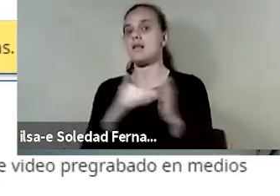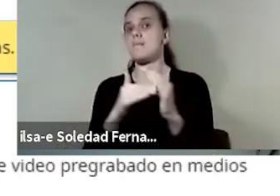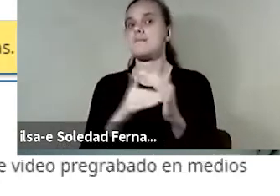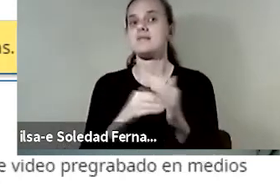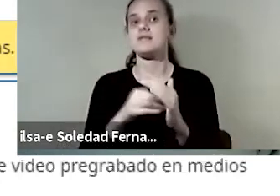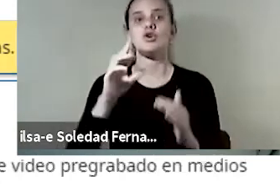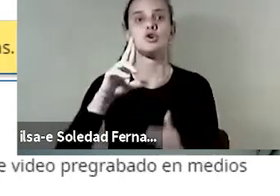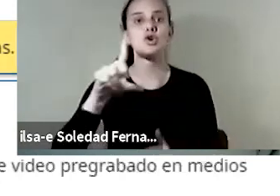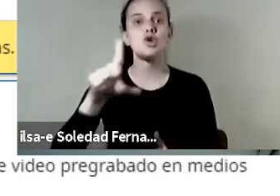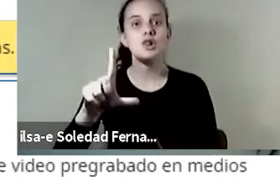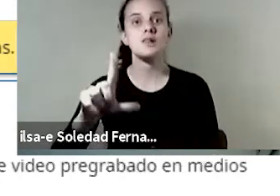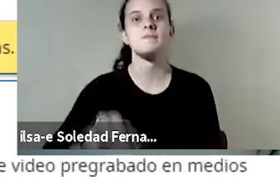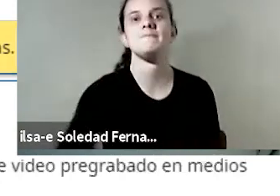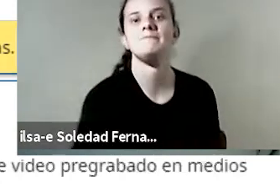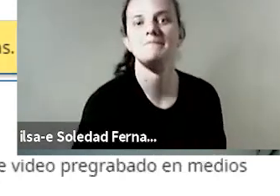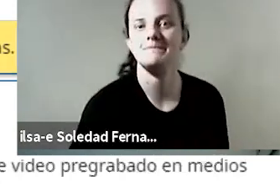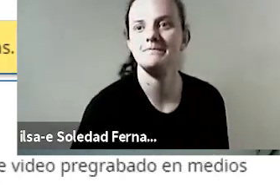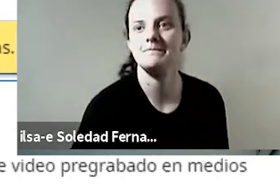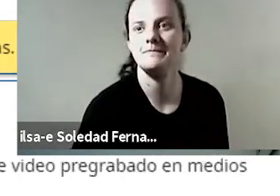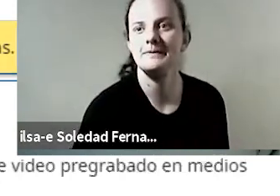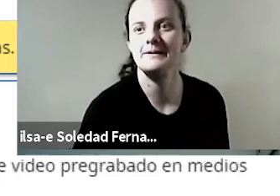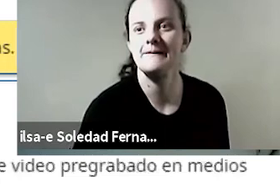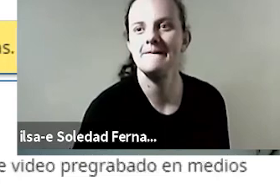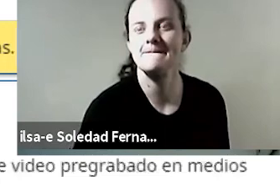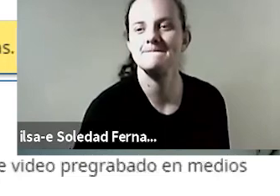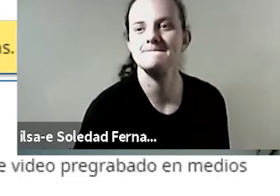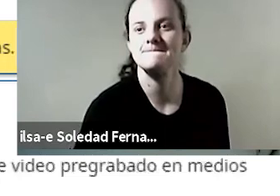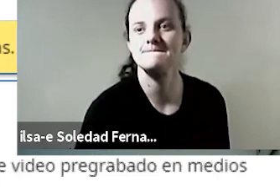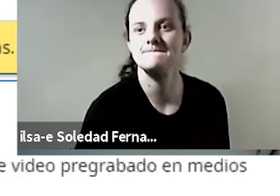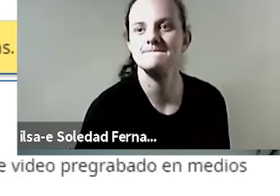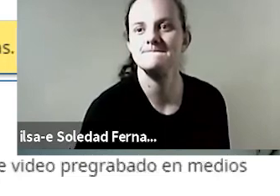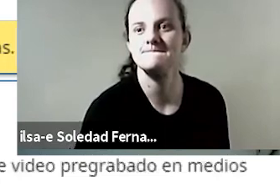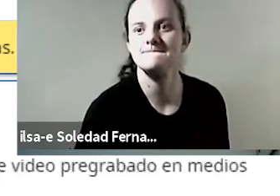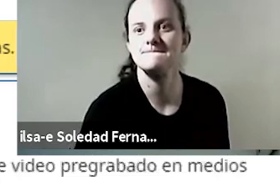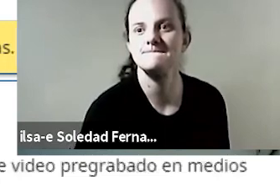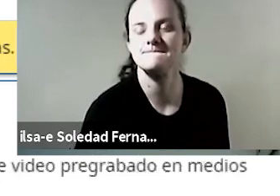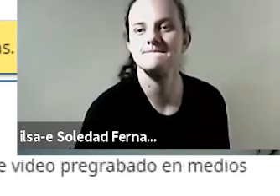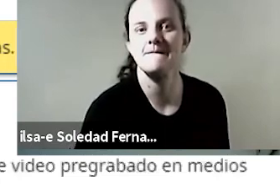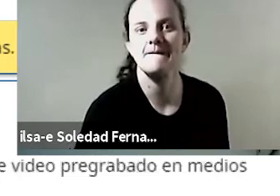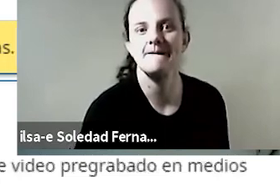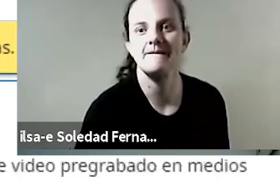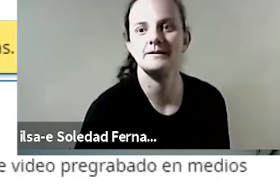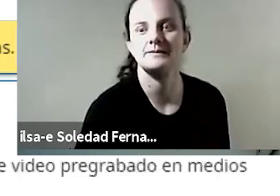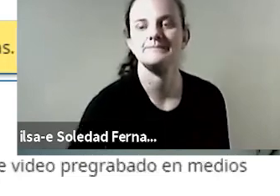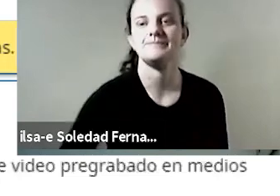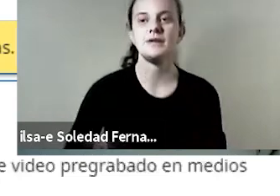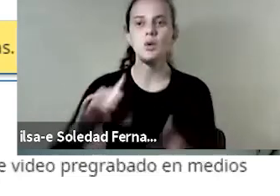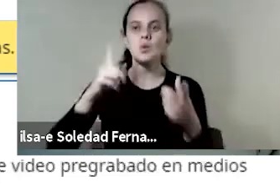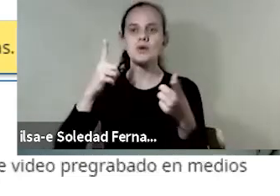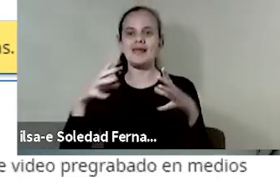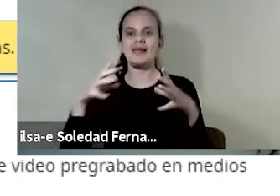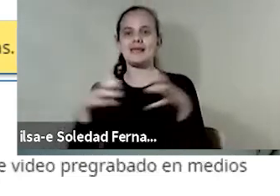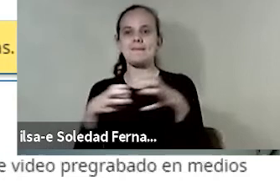Estas etiquetas nos permiten ver, según el rol que nosotros ocupamos en el equipo, es cuáles son las pautas